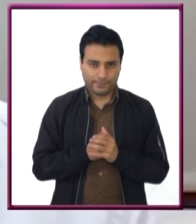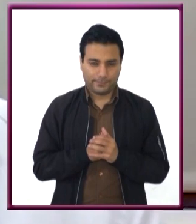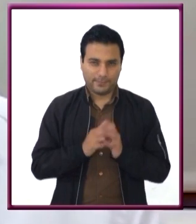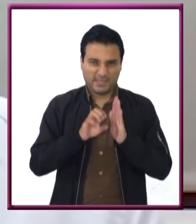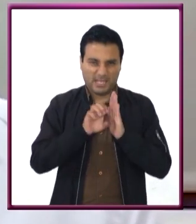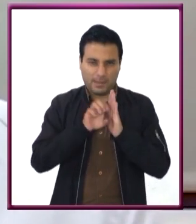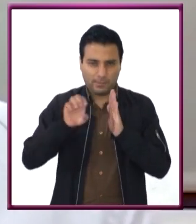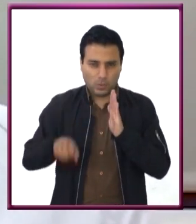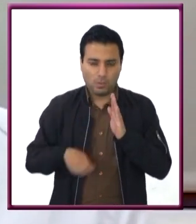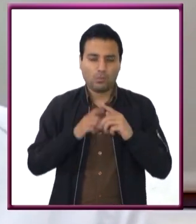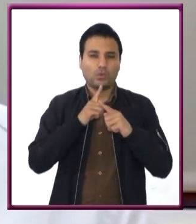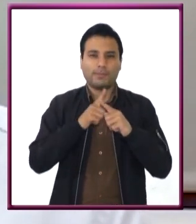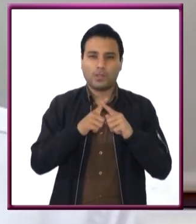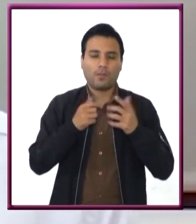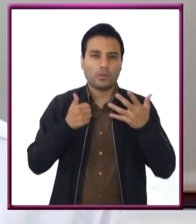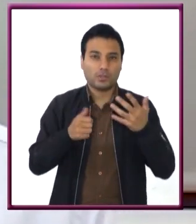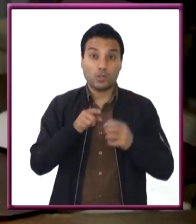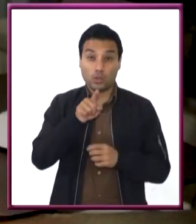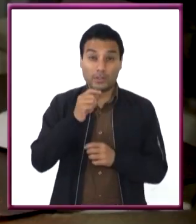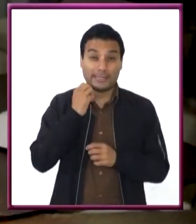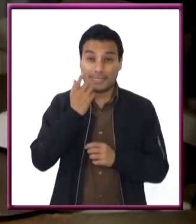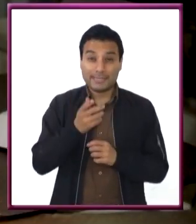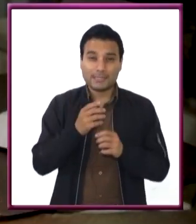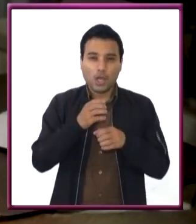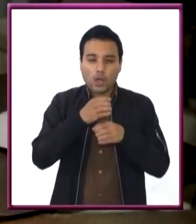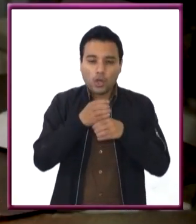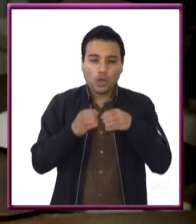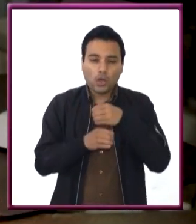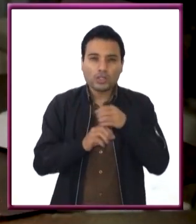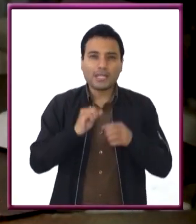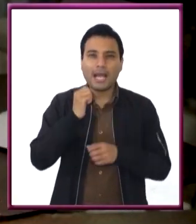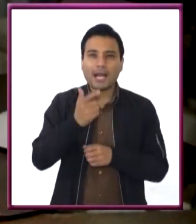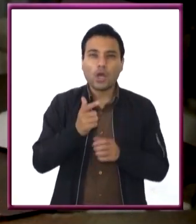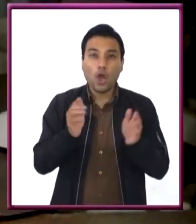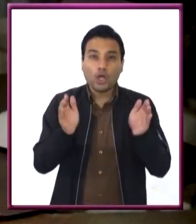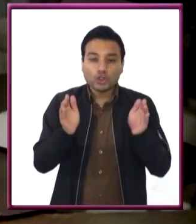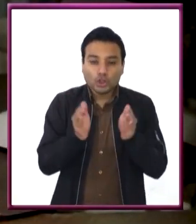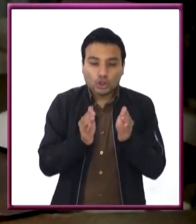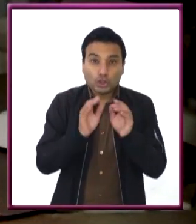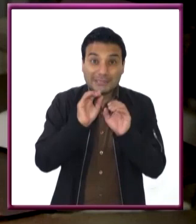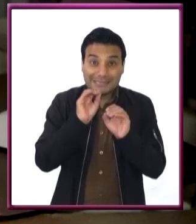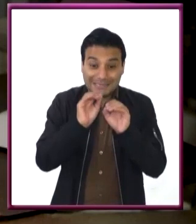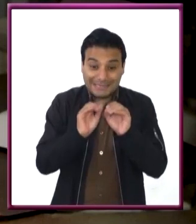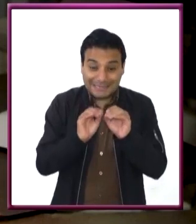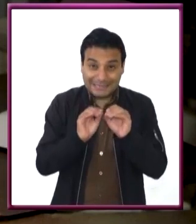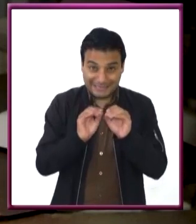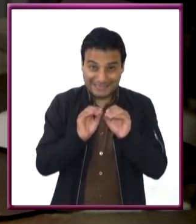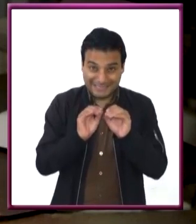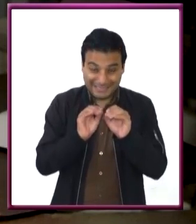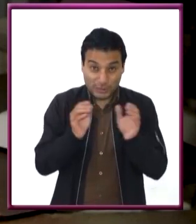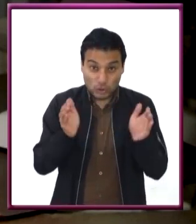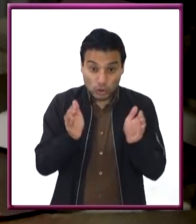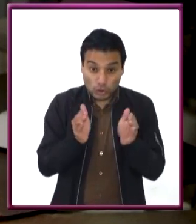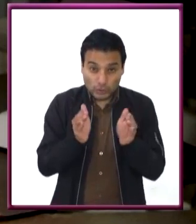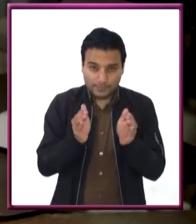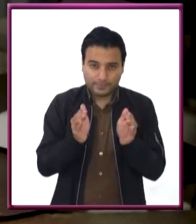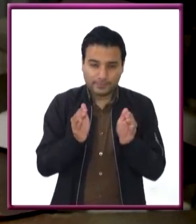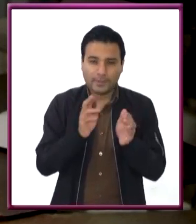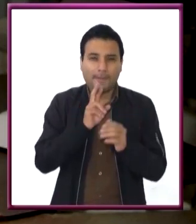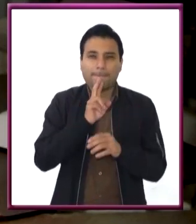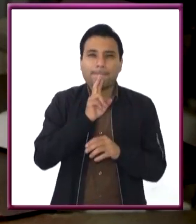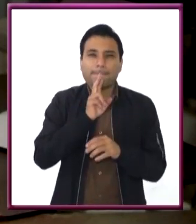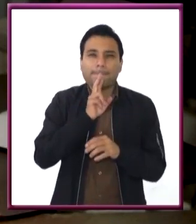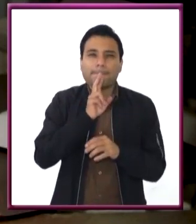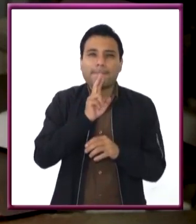todo multiplícalo por 6, si tú quieres que determinada parte de tu helicóptero, de la aeronave, básicamente una aeronave,